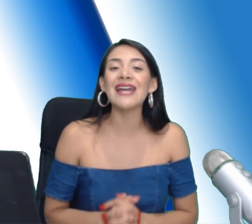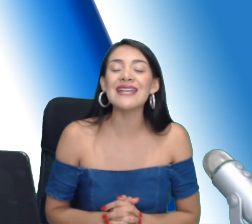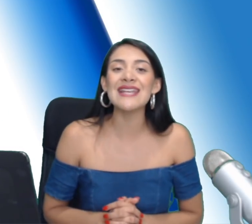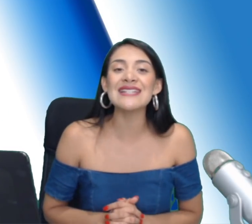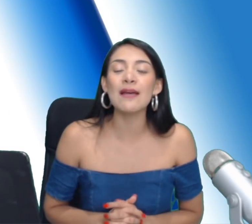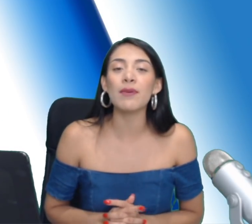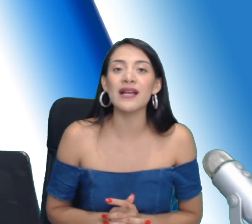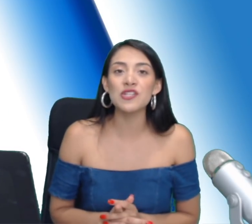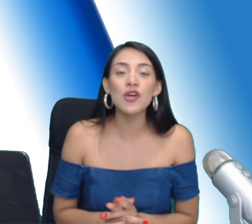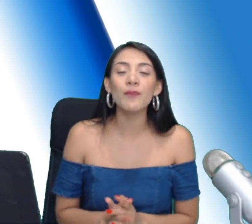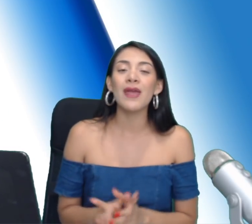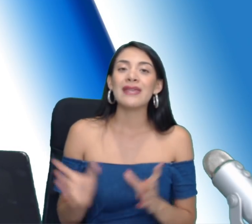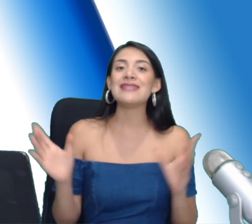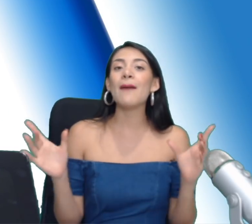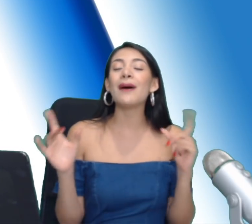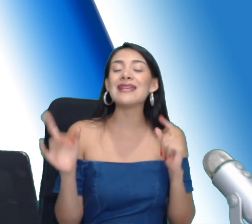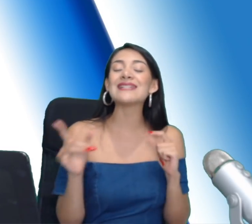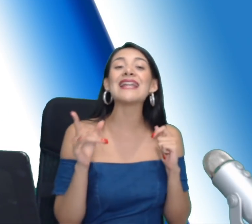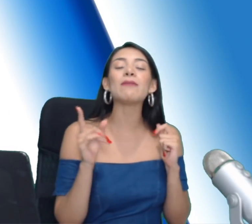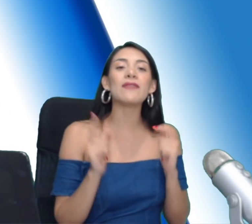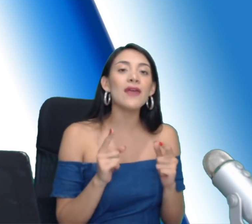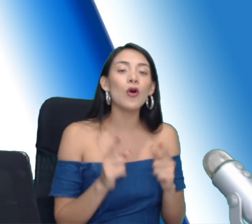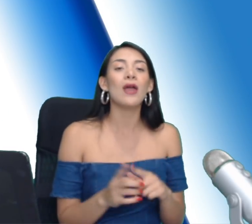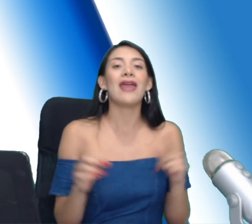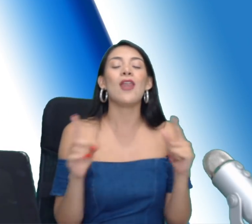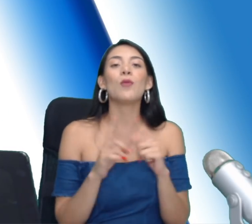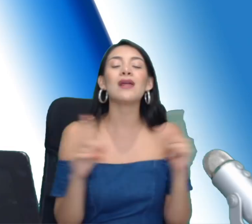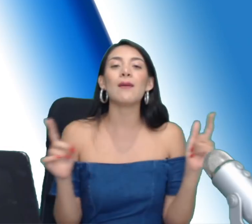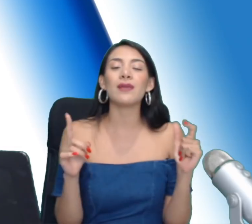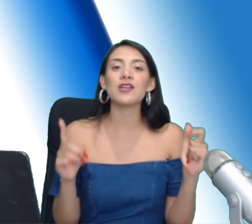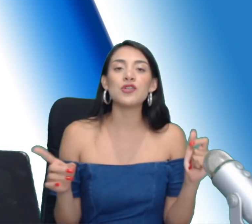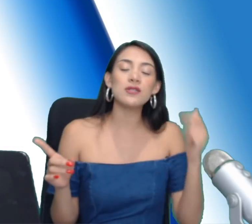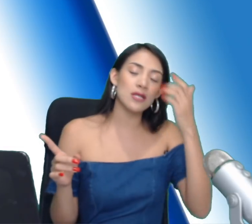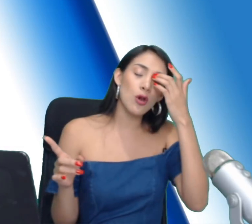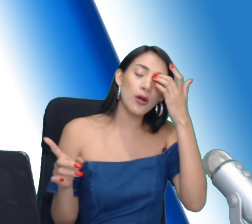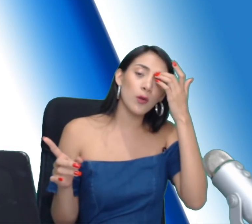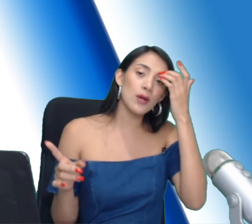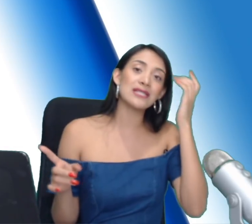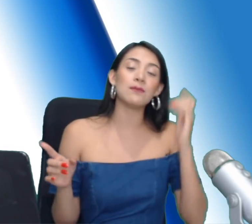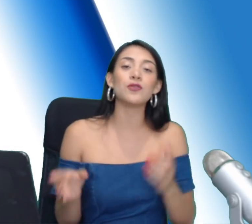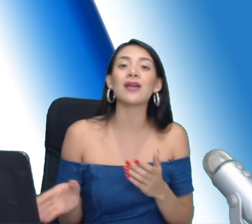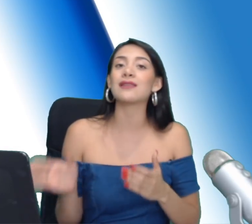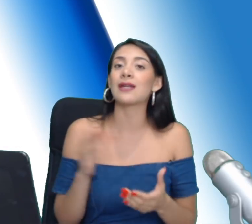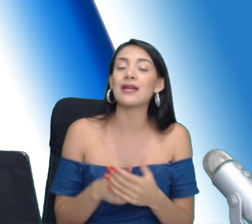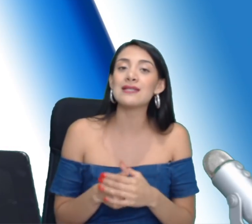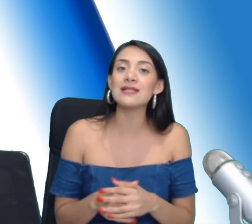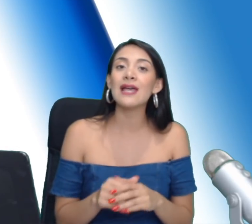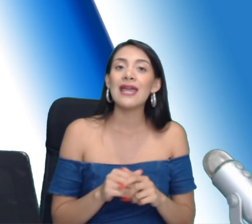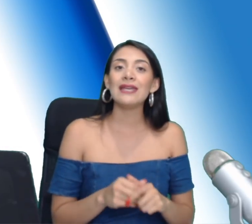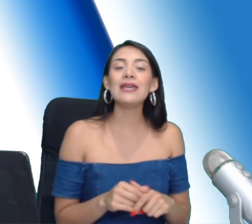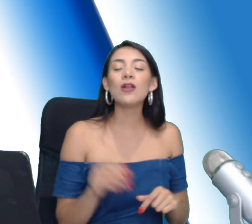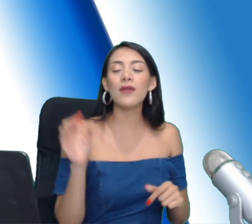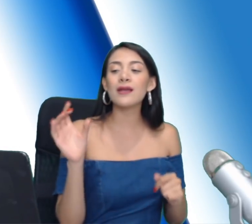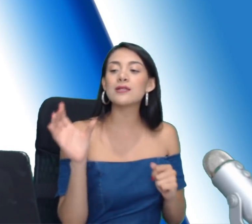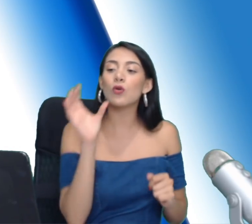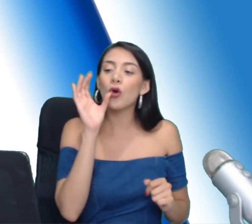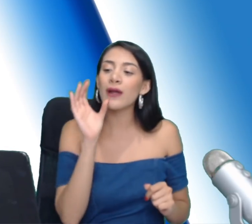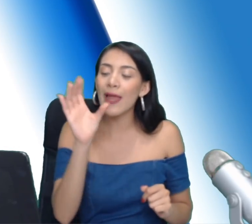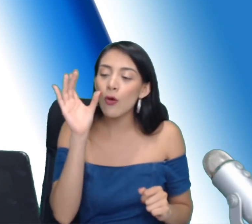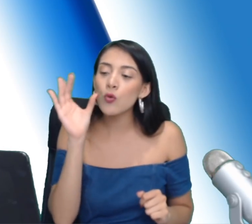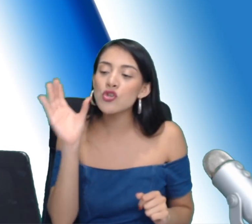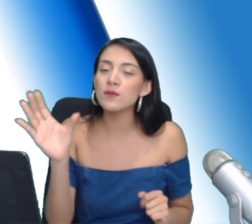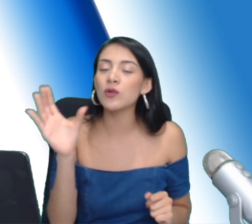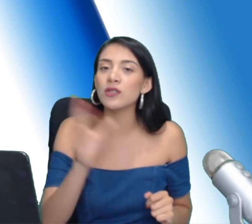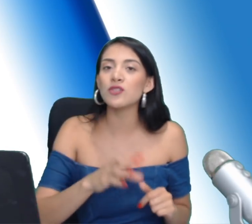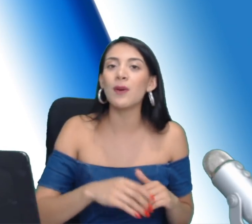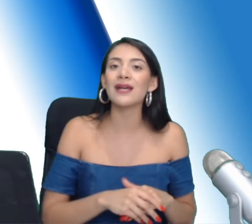que descargues esta aplicación, ya aparece en el video, el nombre de la aplicación, si no lo recuerdas te invito a que te regreses y lo dejes